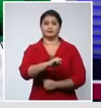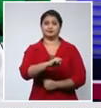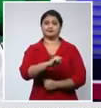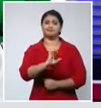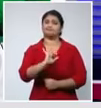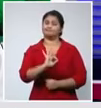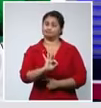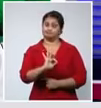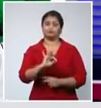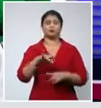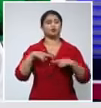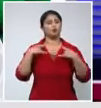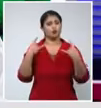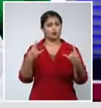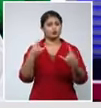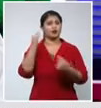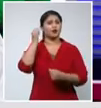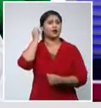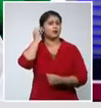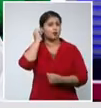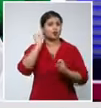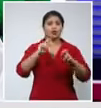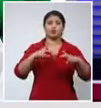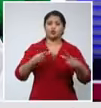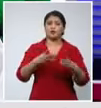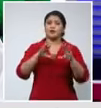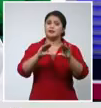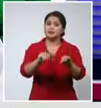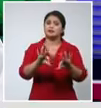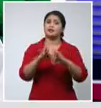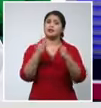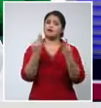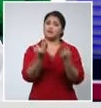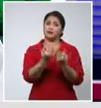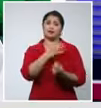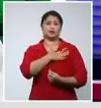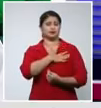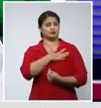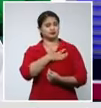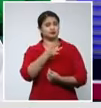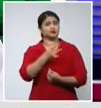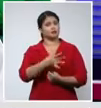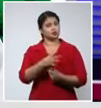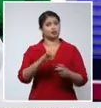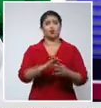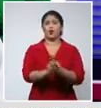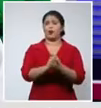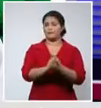reanimación. Reiteramos nuestras condolencias a familiares y amistades.